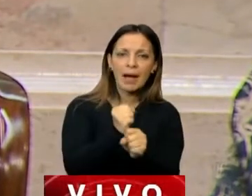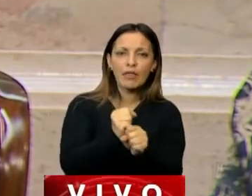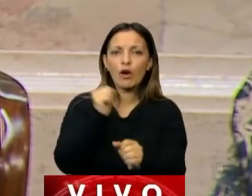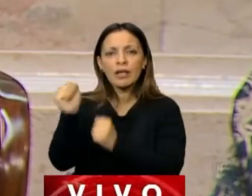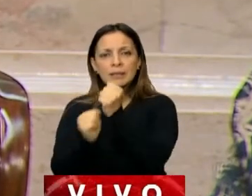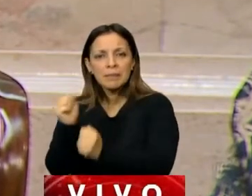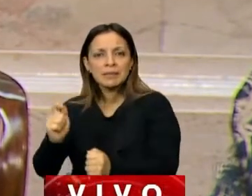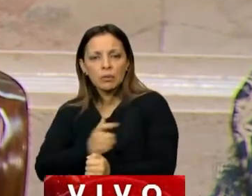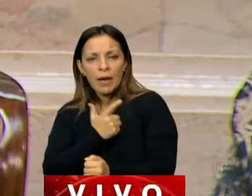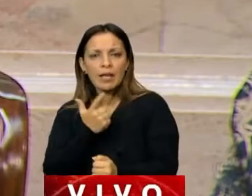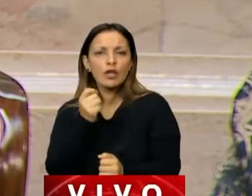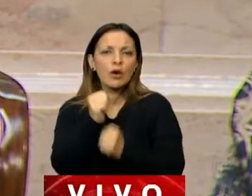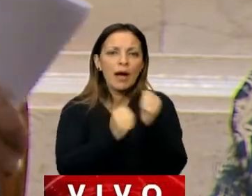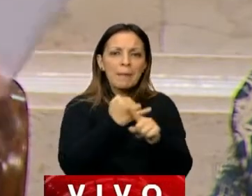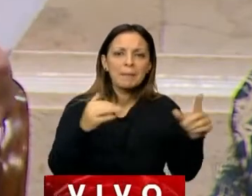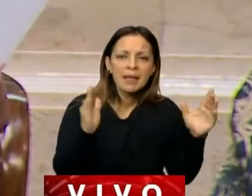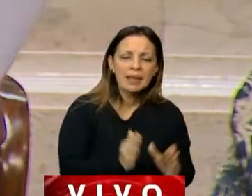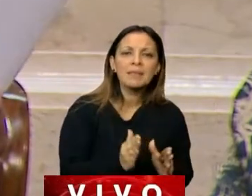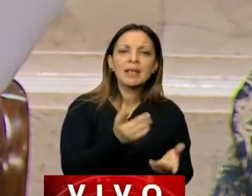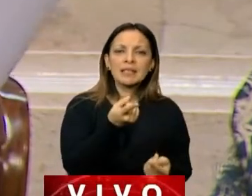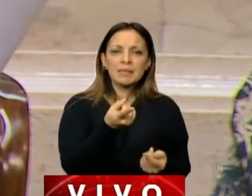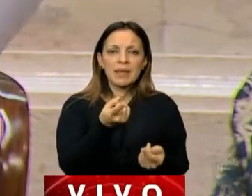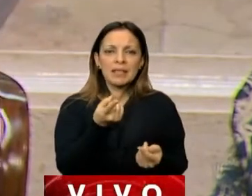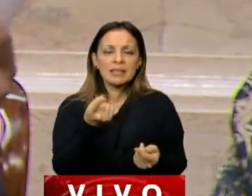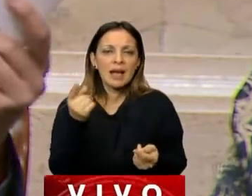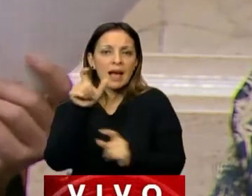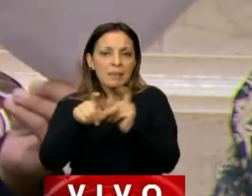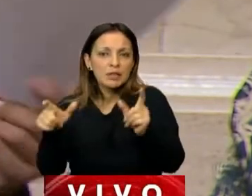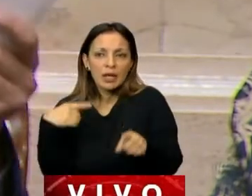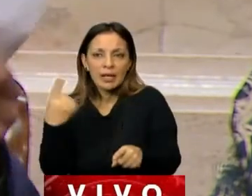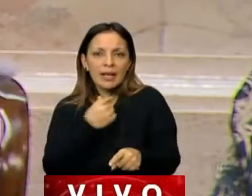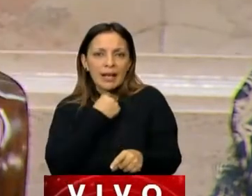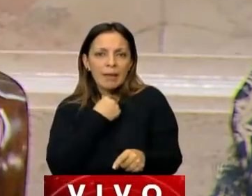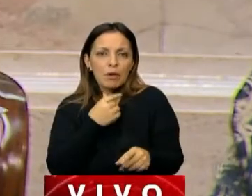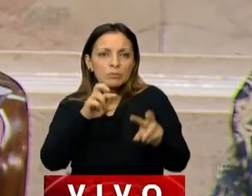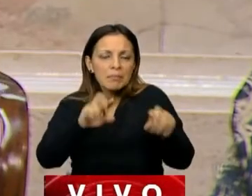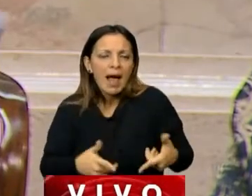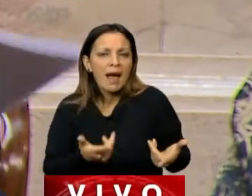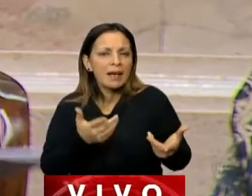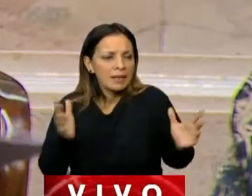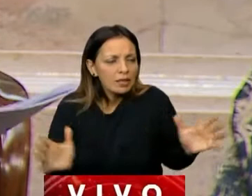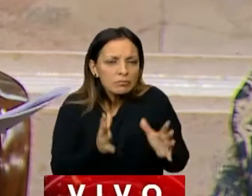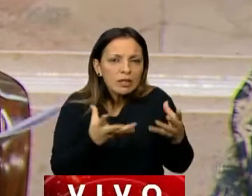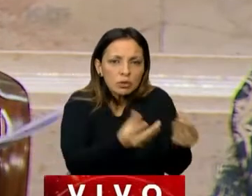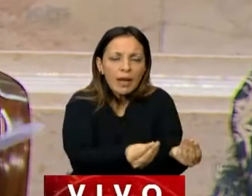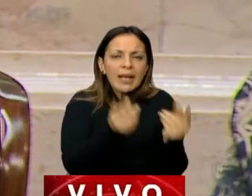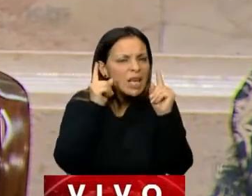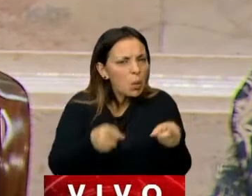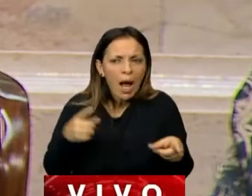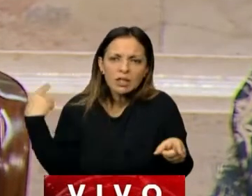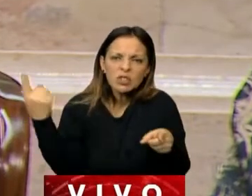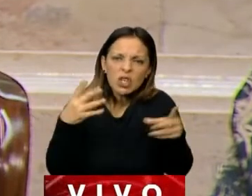empresa, a las pymes, a aquellos que queremos ayudar, a aquellos que tenemos planes e incentivos. Se los están llevando